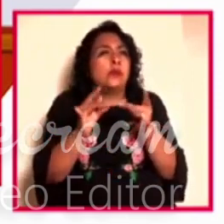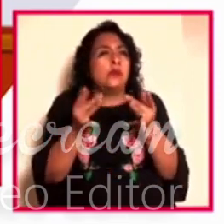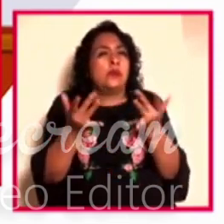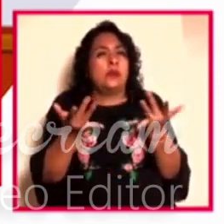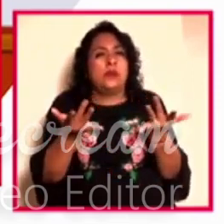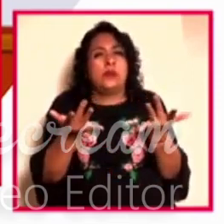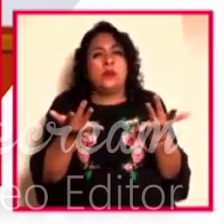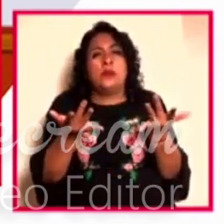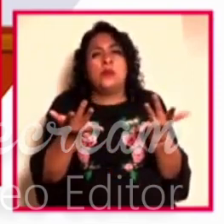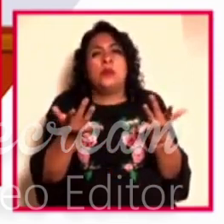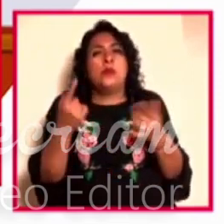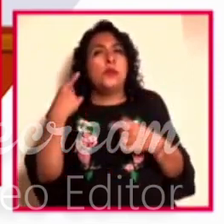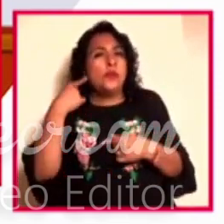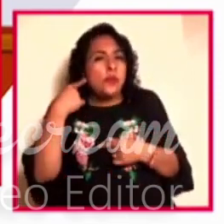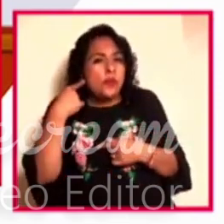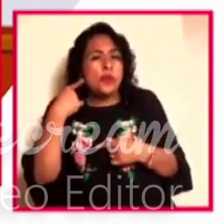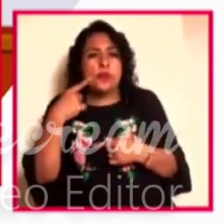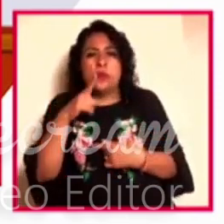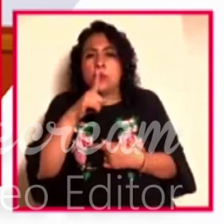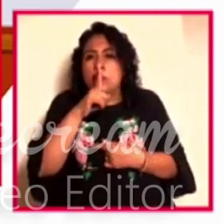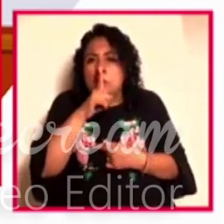en términos del sonido y del silencio,